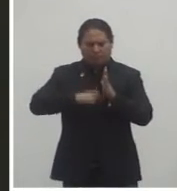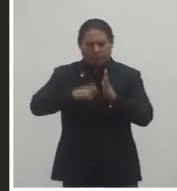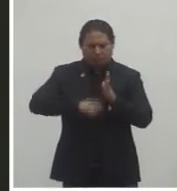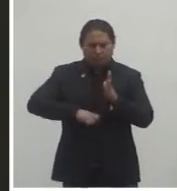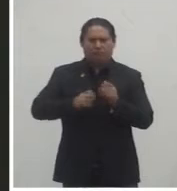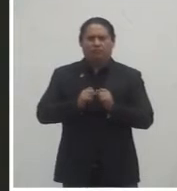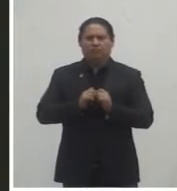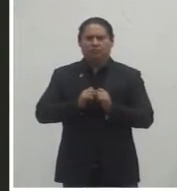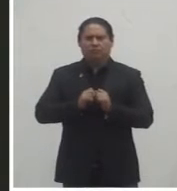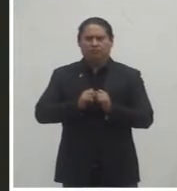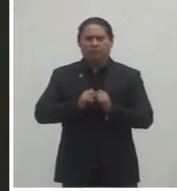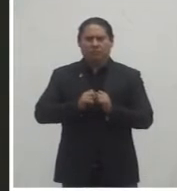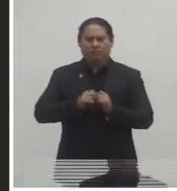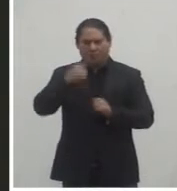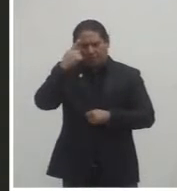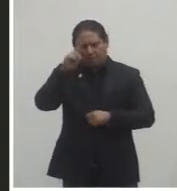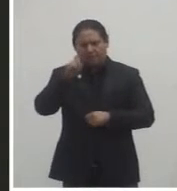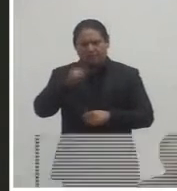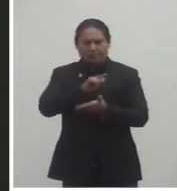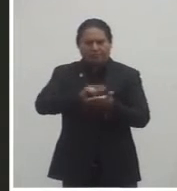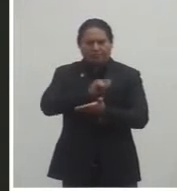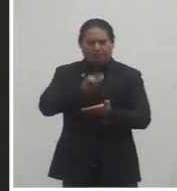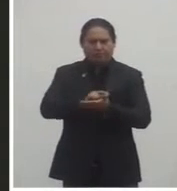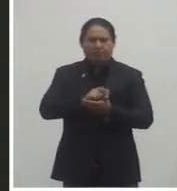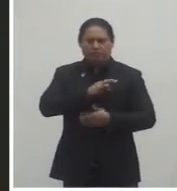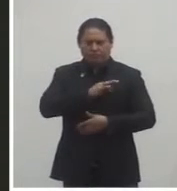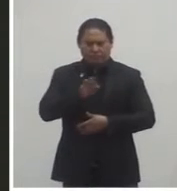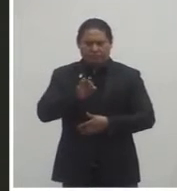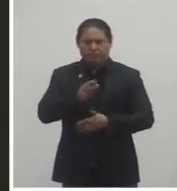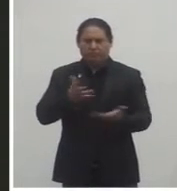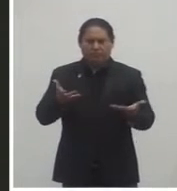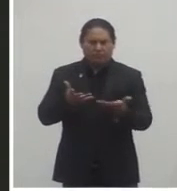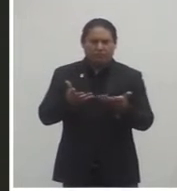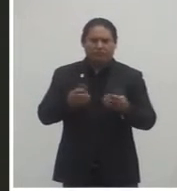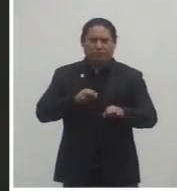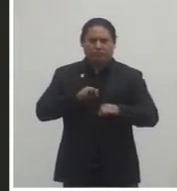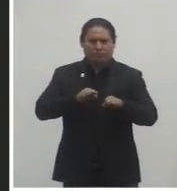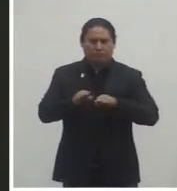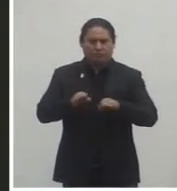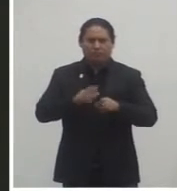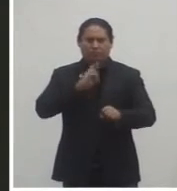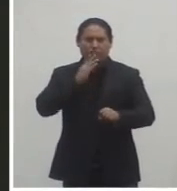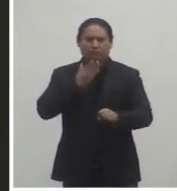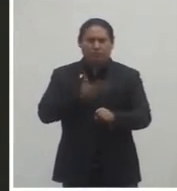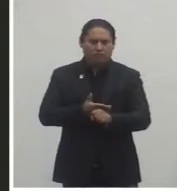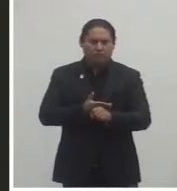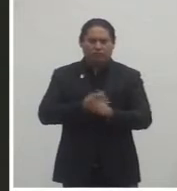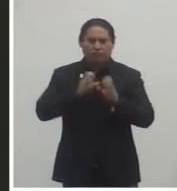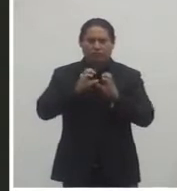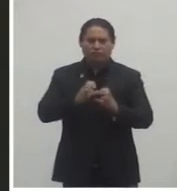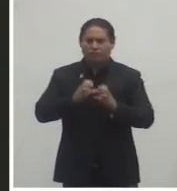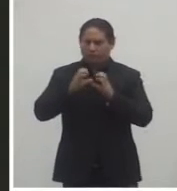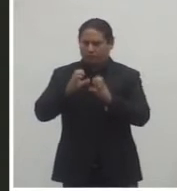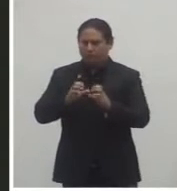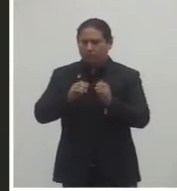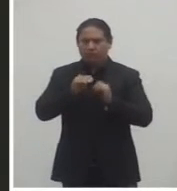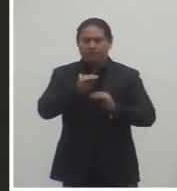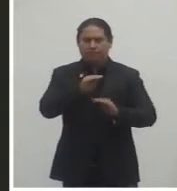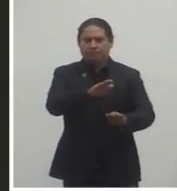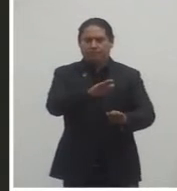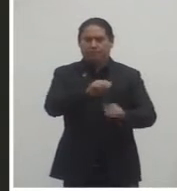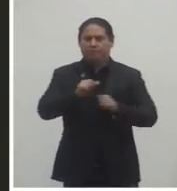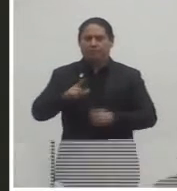en el marco de la legalidad, que legislemos con sensatez y con responsabilidad y que cuidemos sobre todo